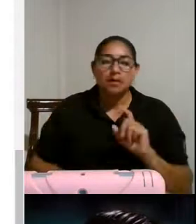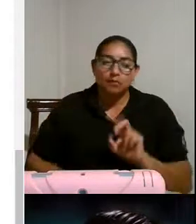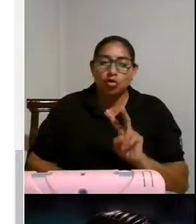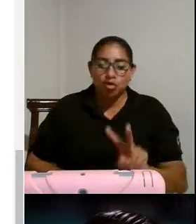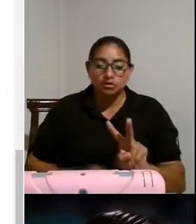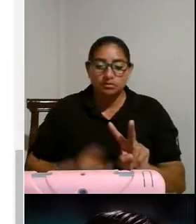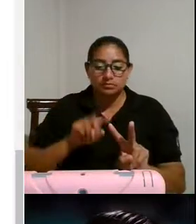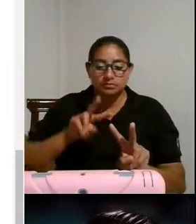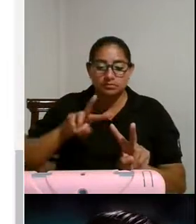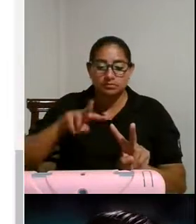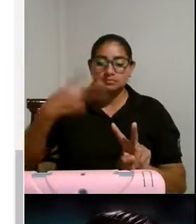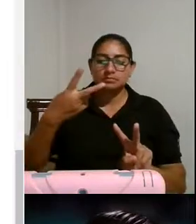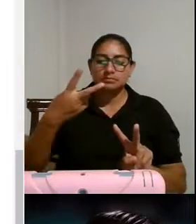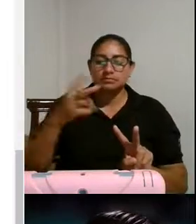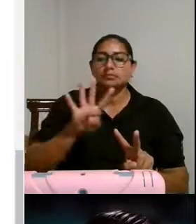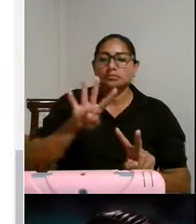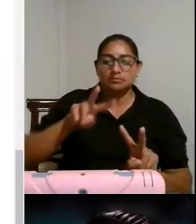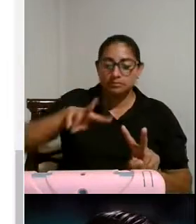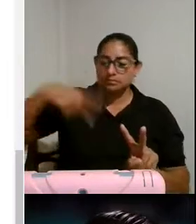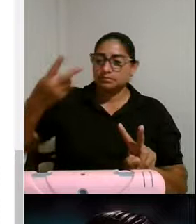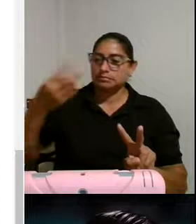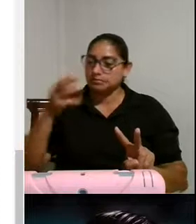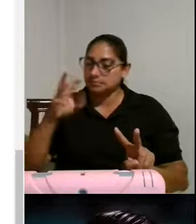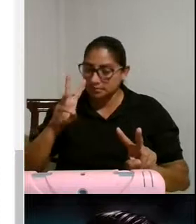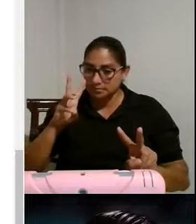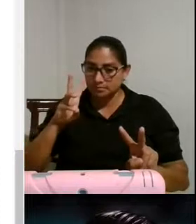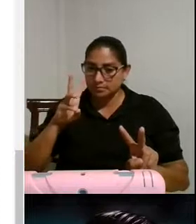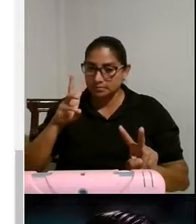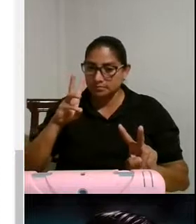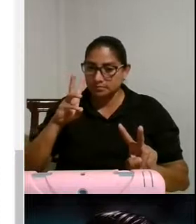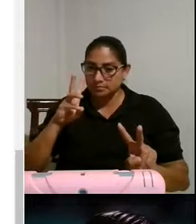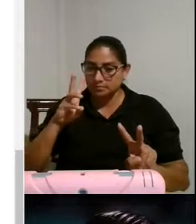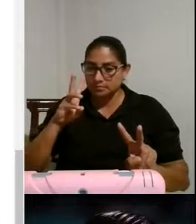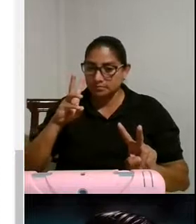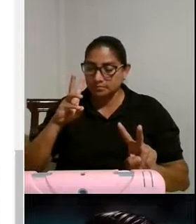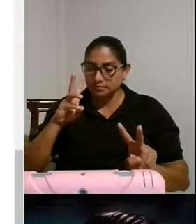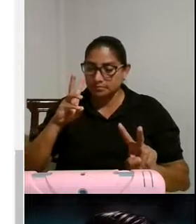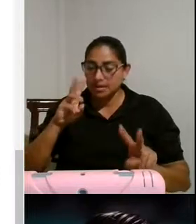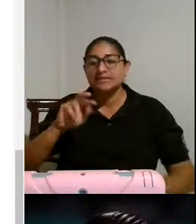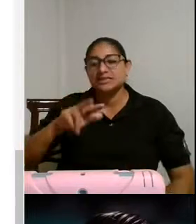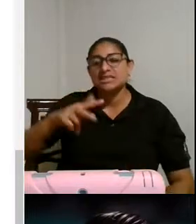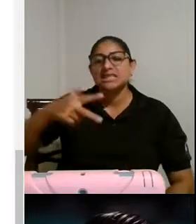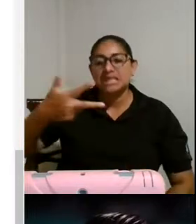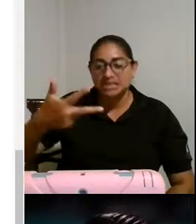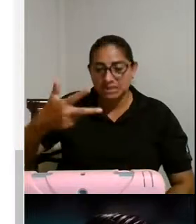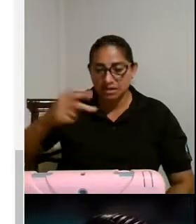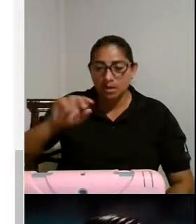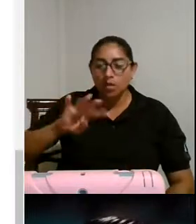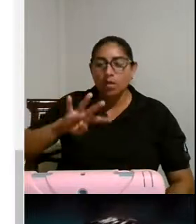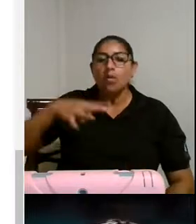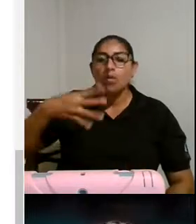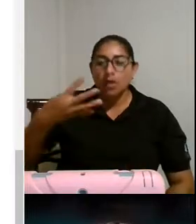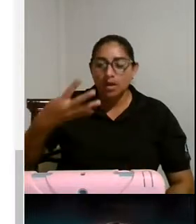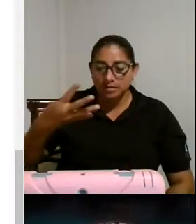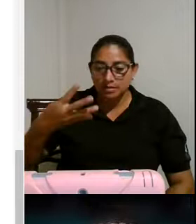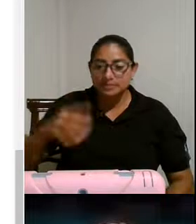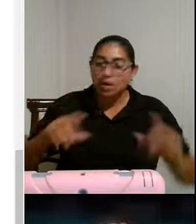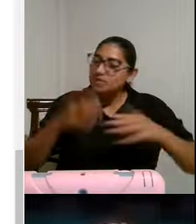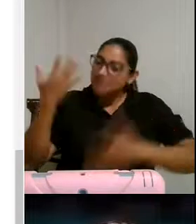recta secante y que esos puntos se unan para que casi sean el mismo, que